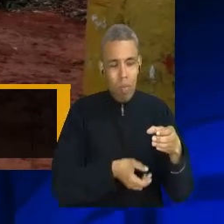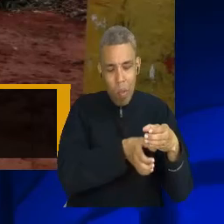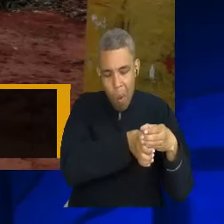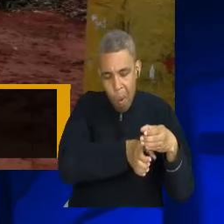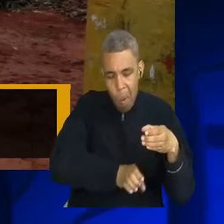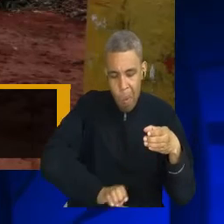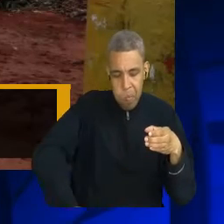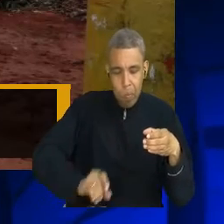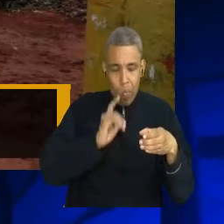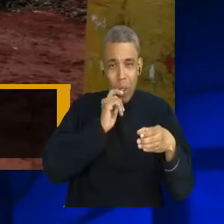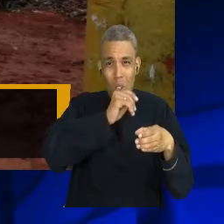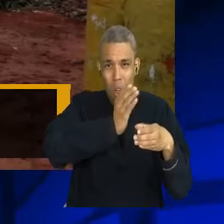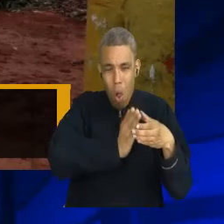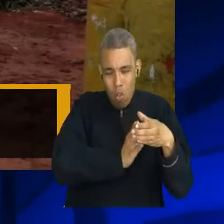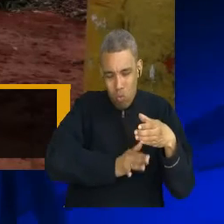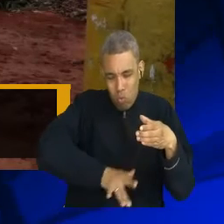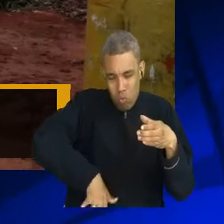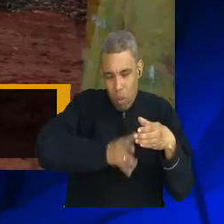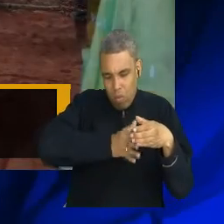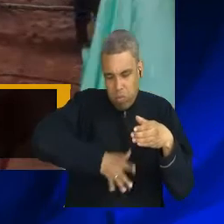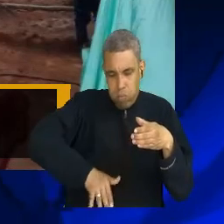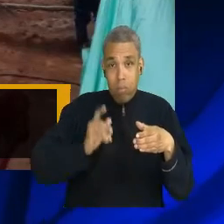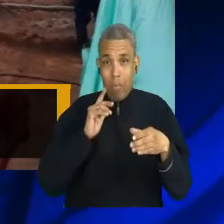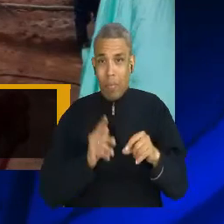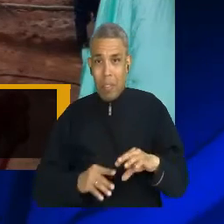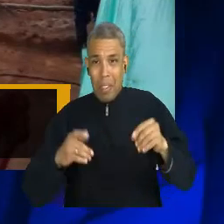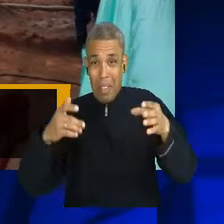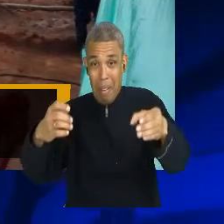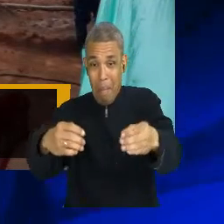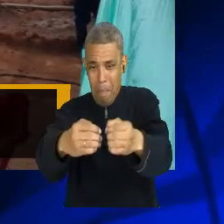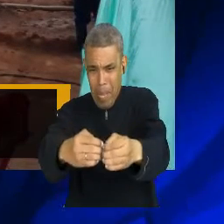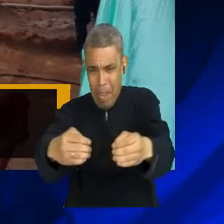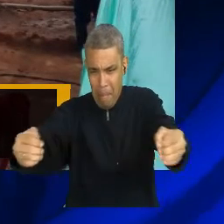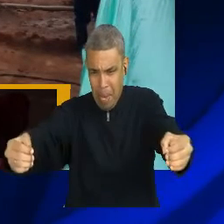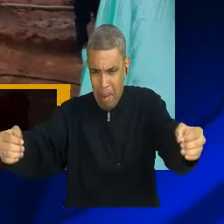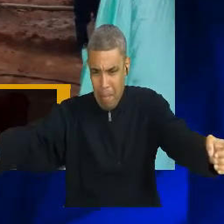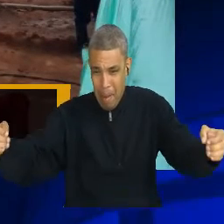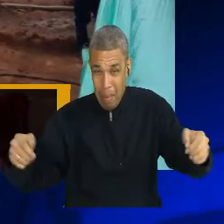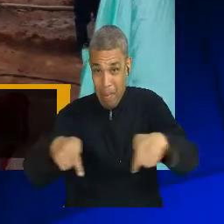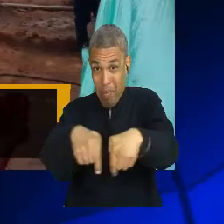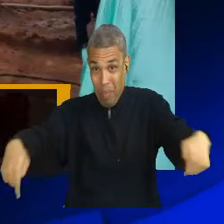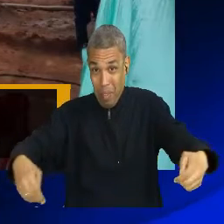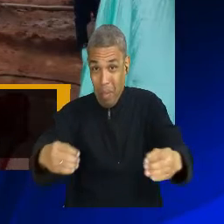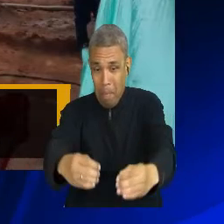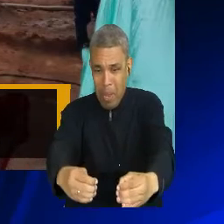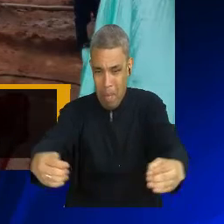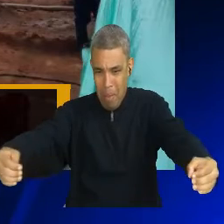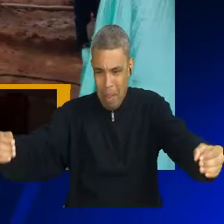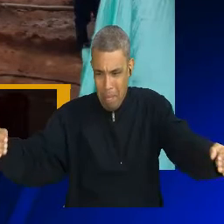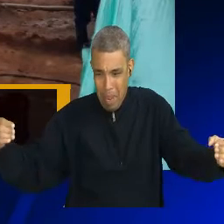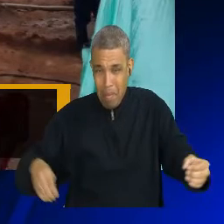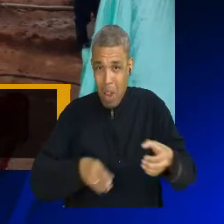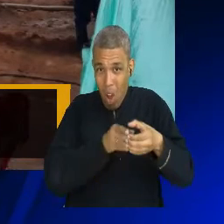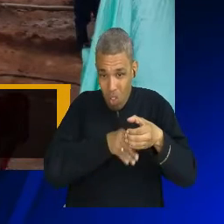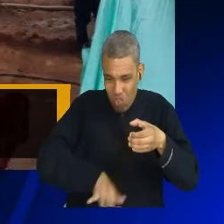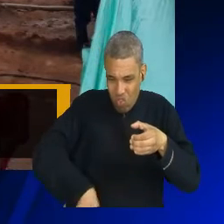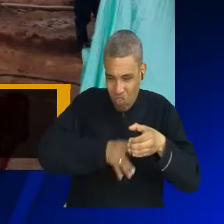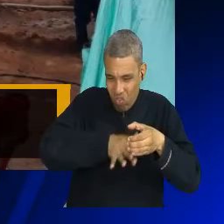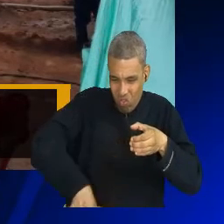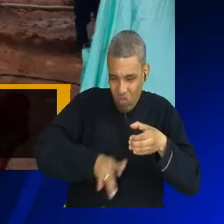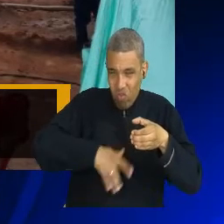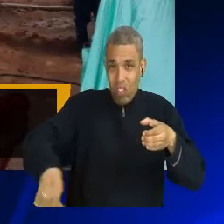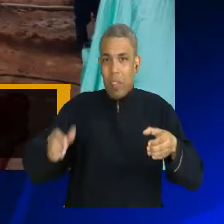colchones de arena de peña, y vienen ya una capa, pues la que le va a dar el rodamiento